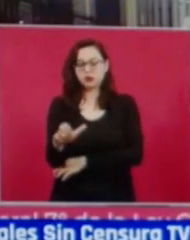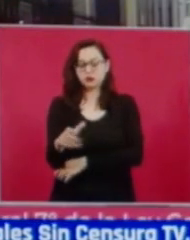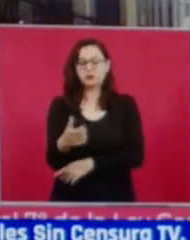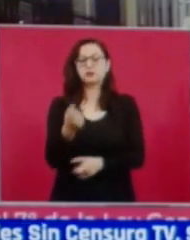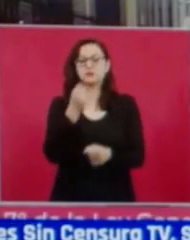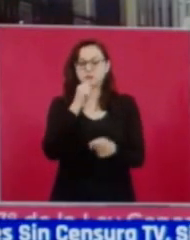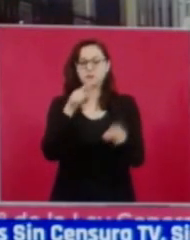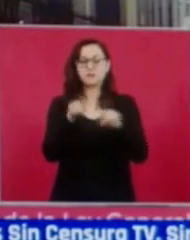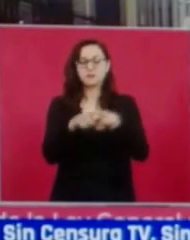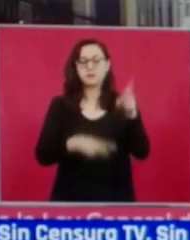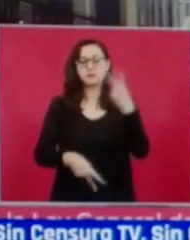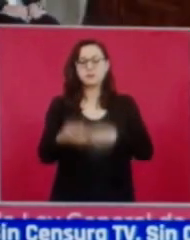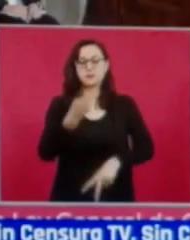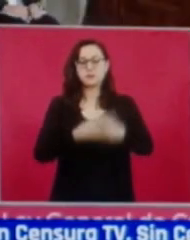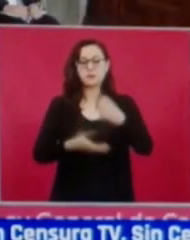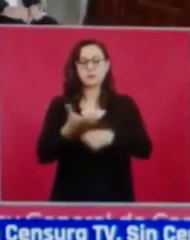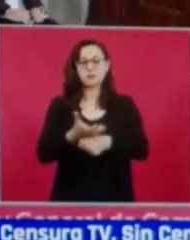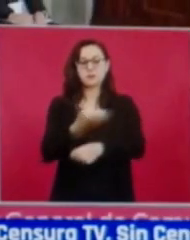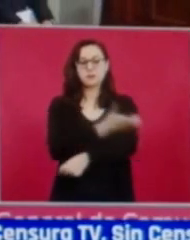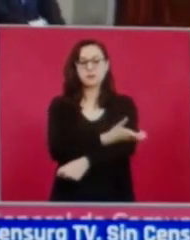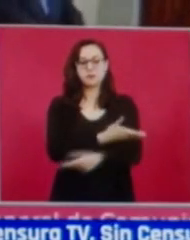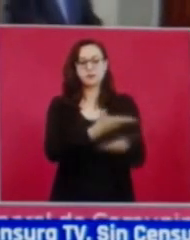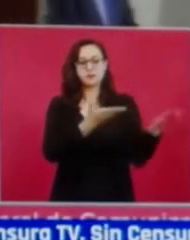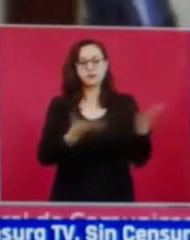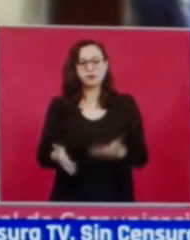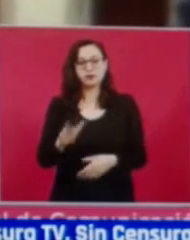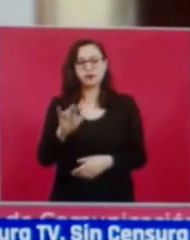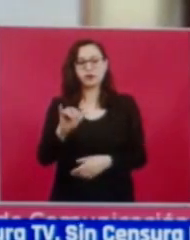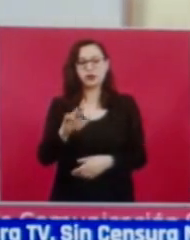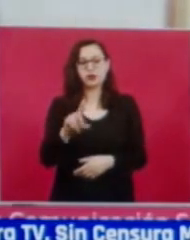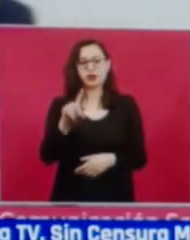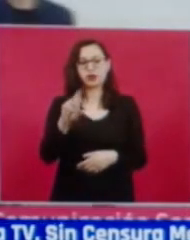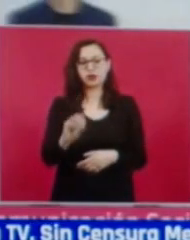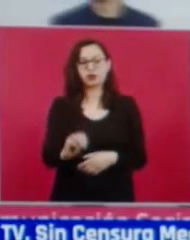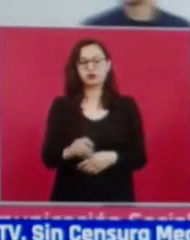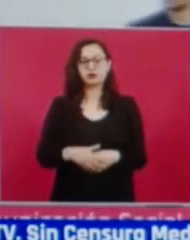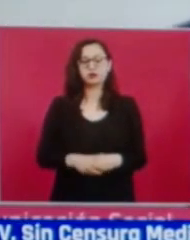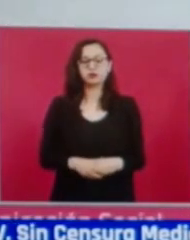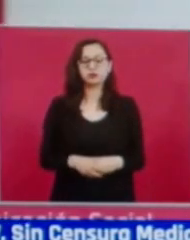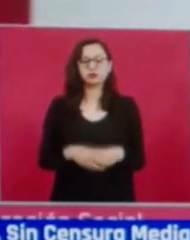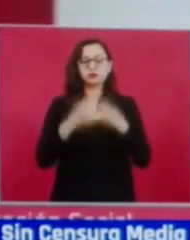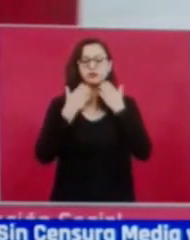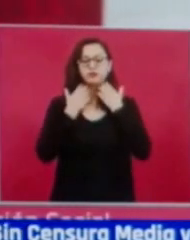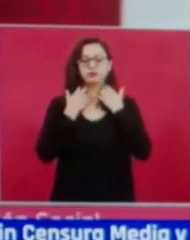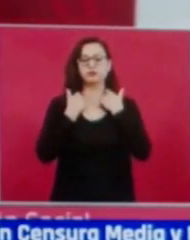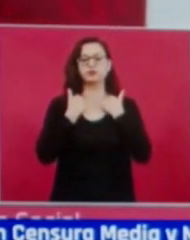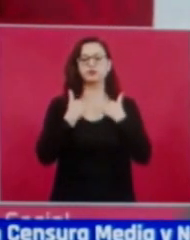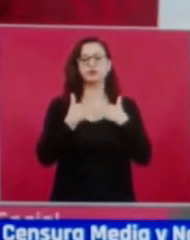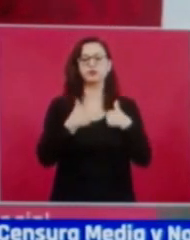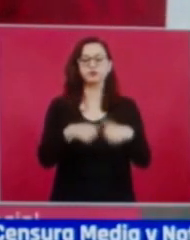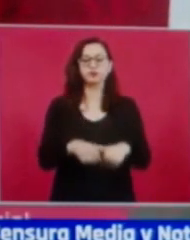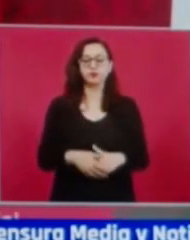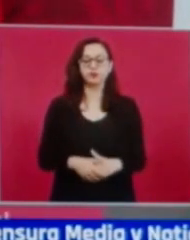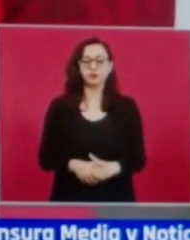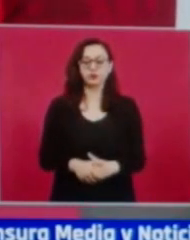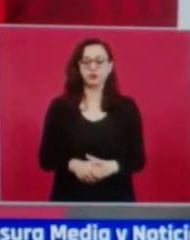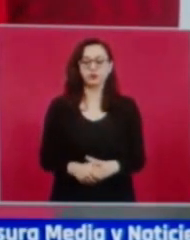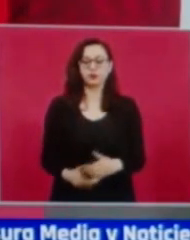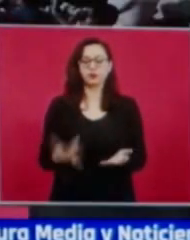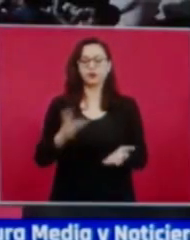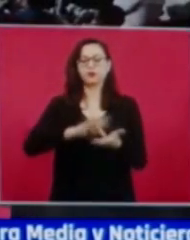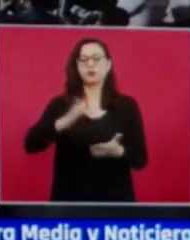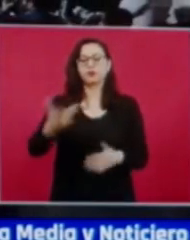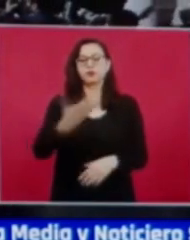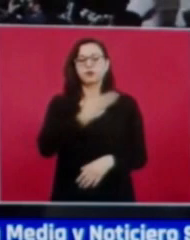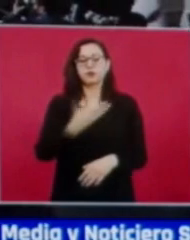de desarrollo de tecnologías para hacer que fuese más democrática y soportable la comunicación. Lo que Sin